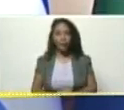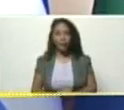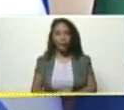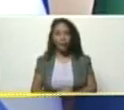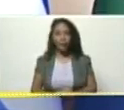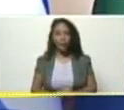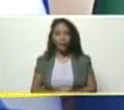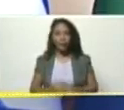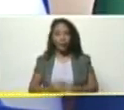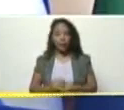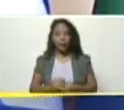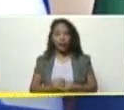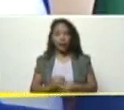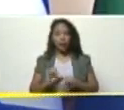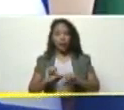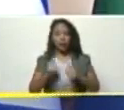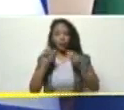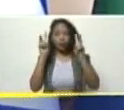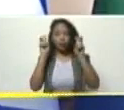emergentes